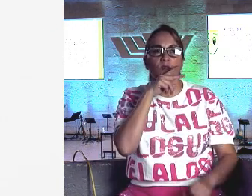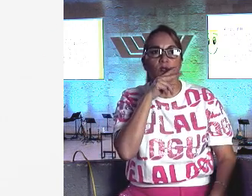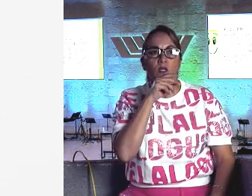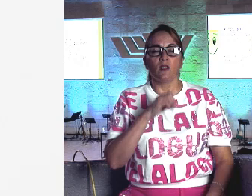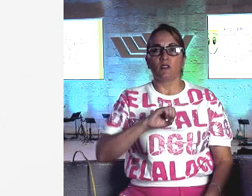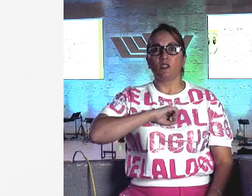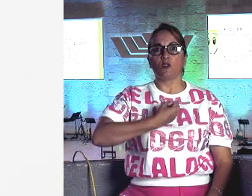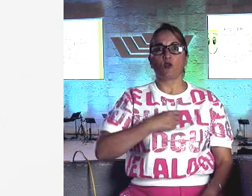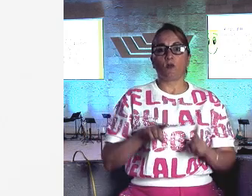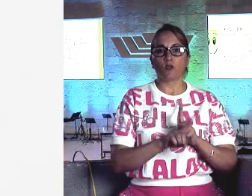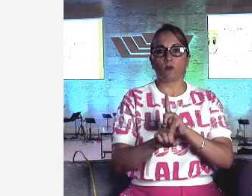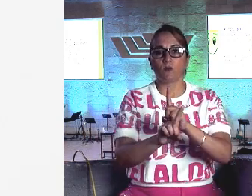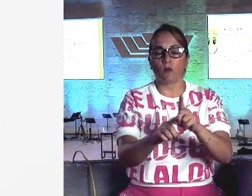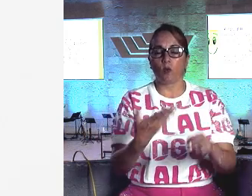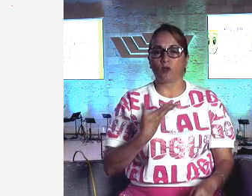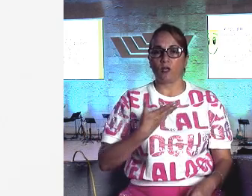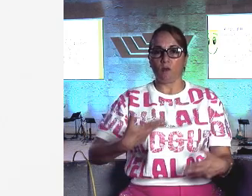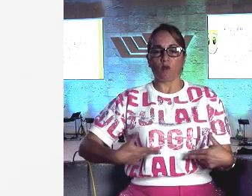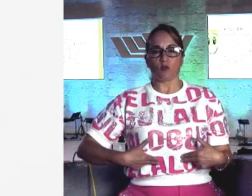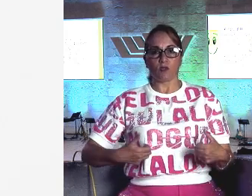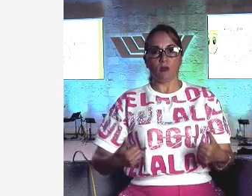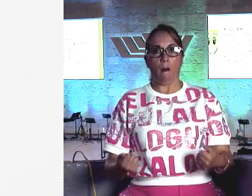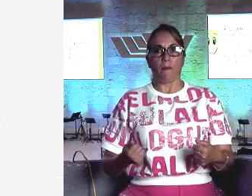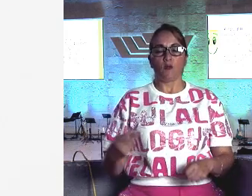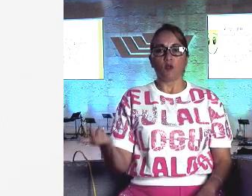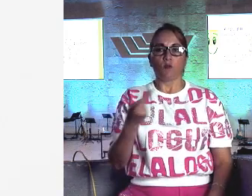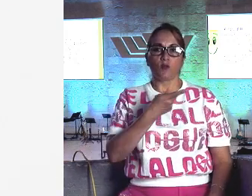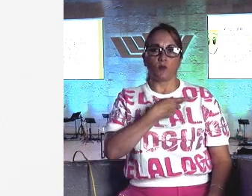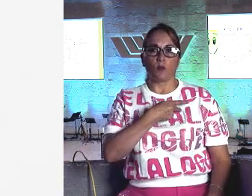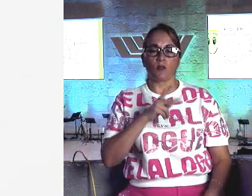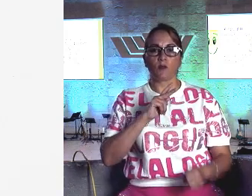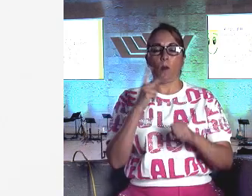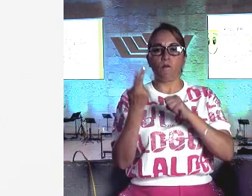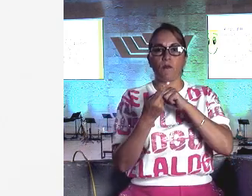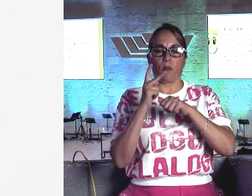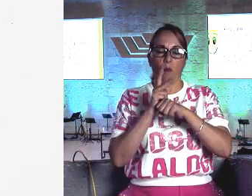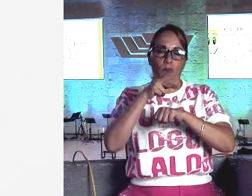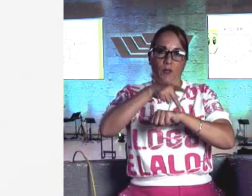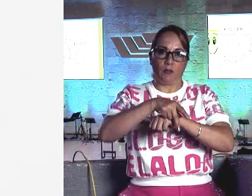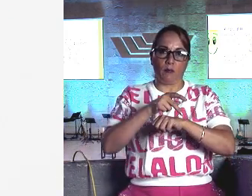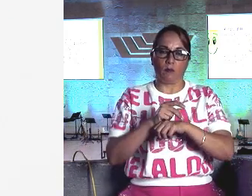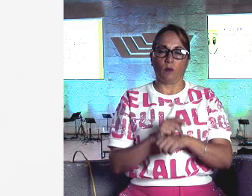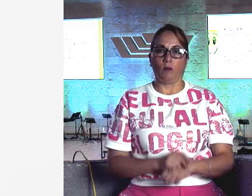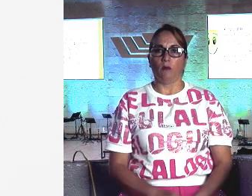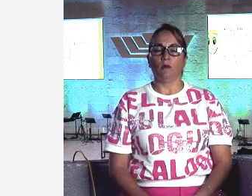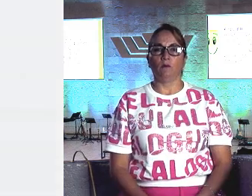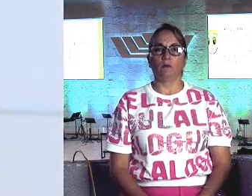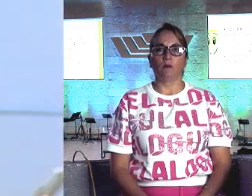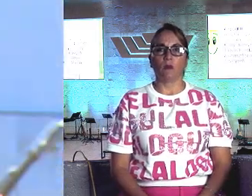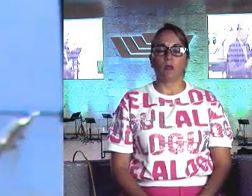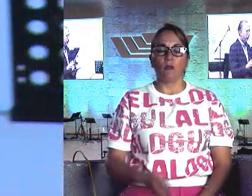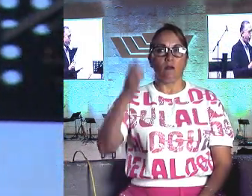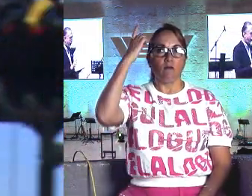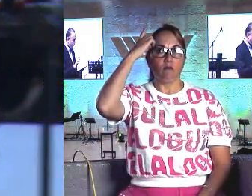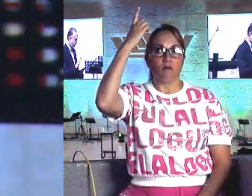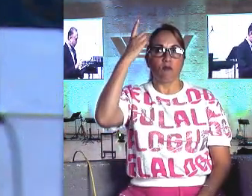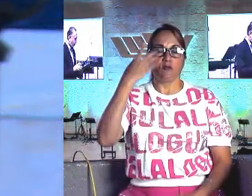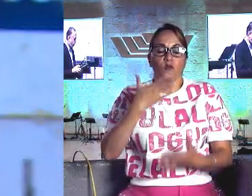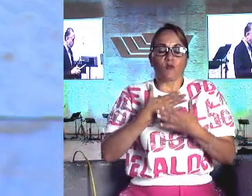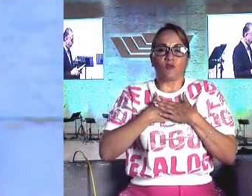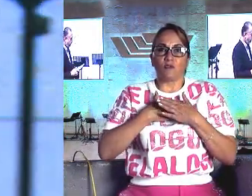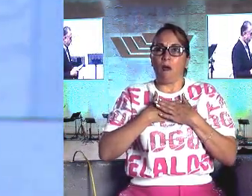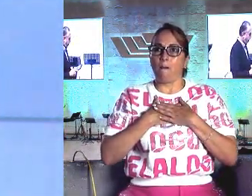perseguidos o pasamos hambre o estamos en la miseria o en peligro o bajo amenaza de muerte? Dios nos ama a pesar de